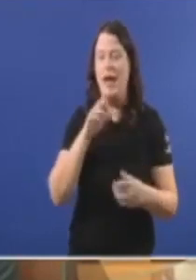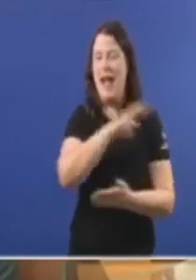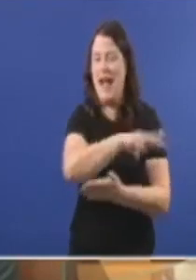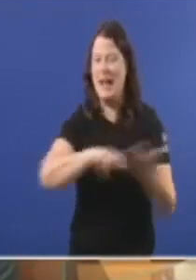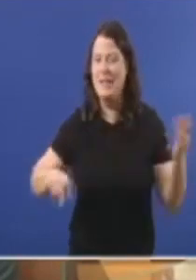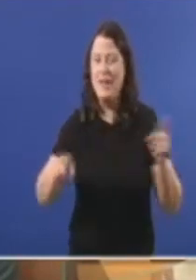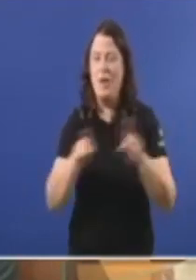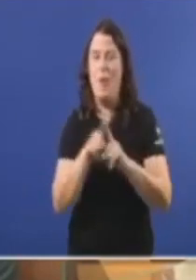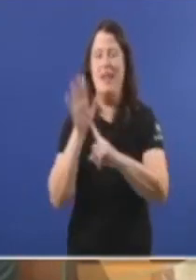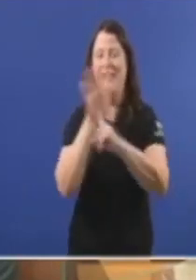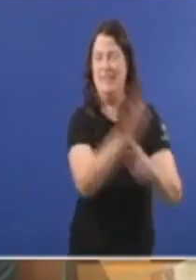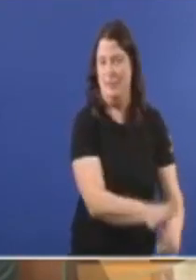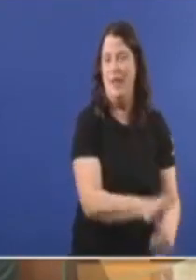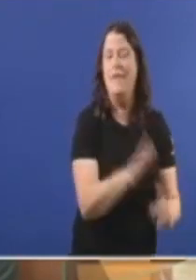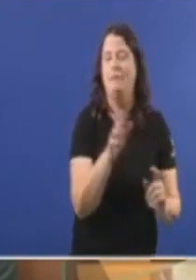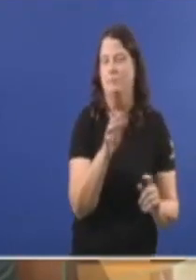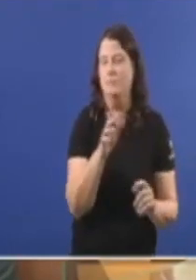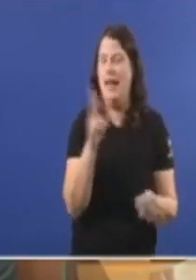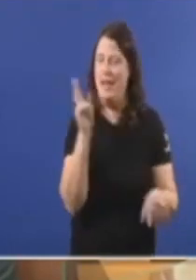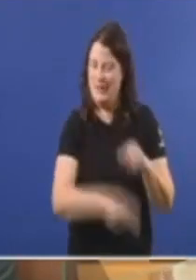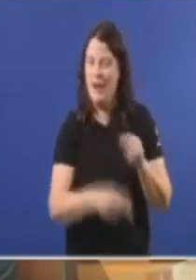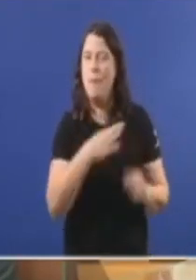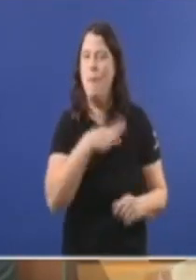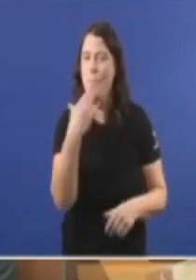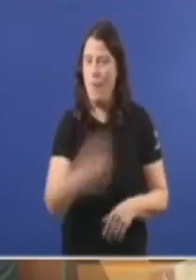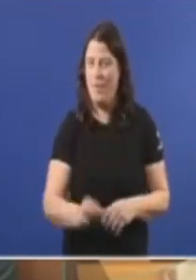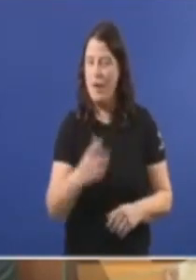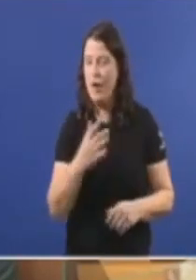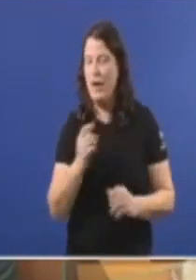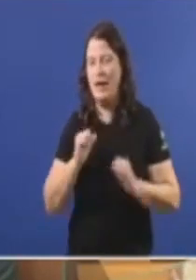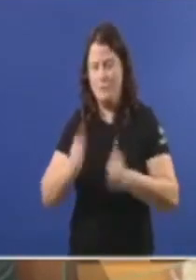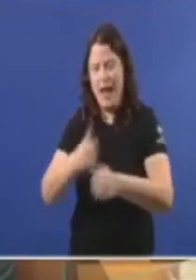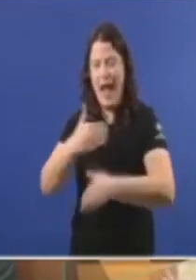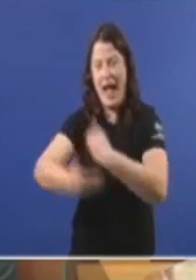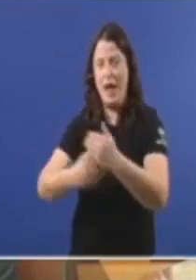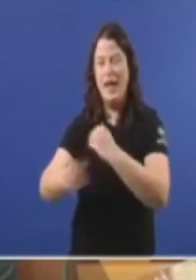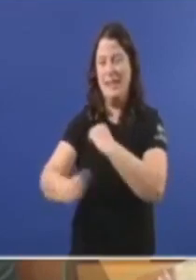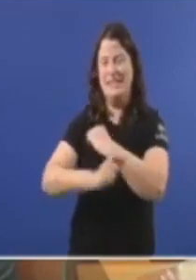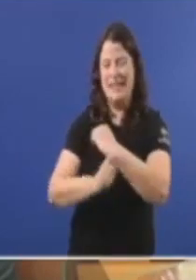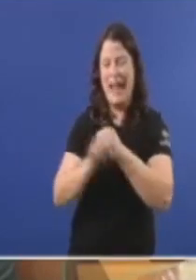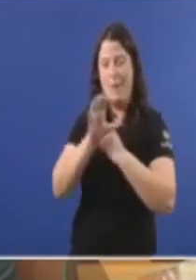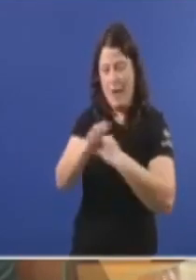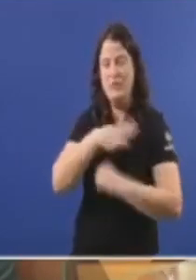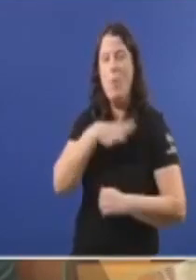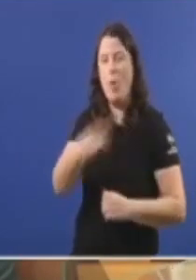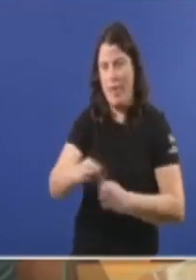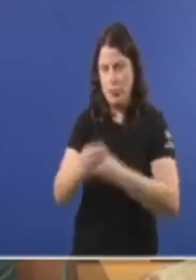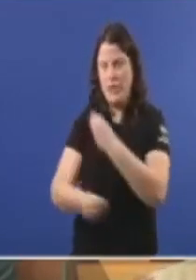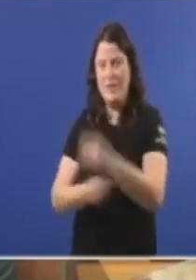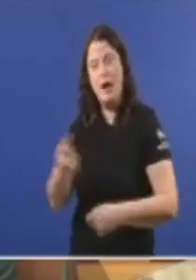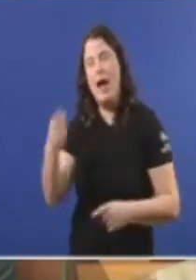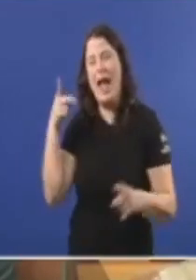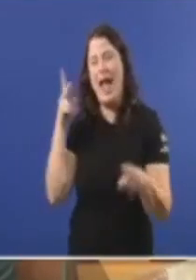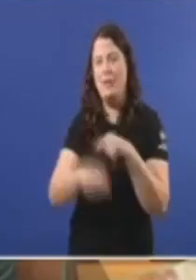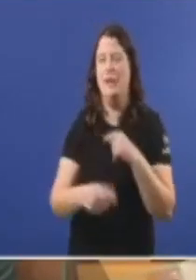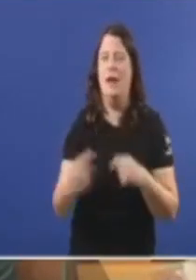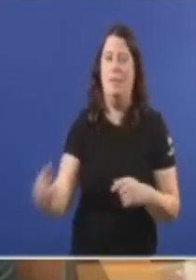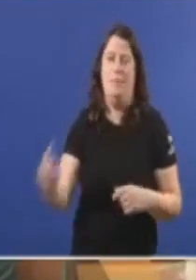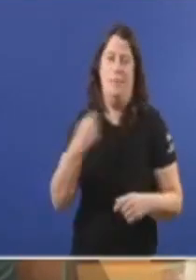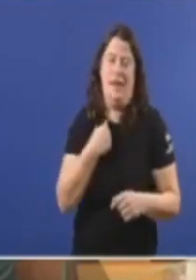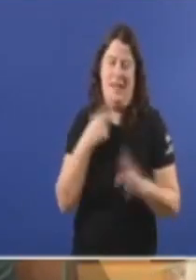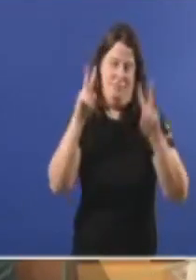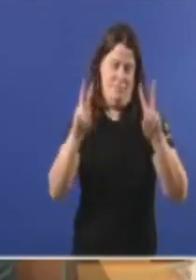quede discriminada. Aínda podemos poñer en marcha unha estrategia de país para evitar que perdamos tamén este